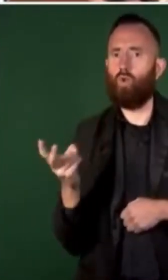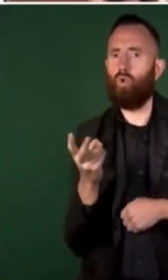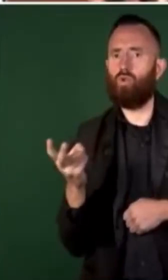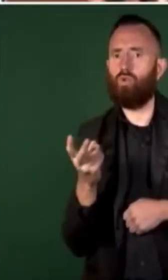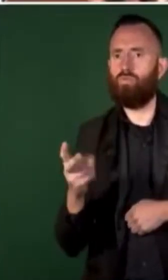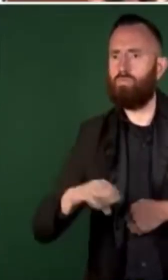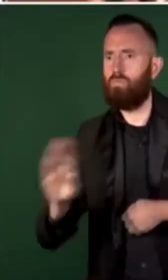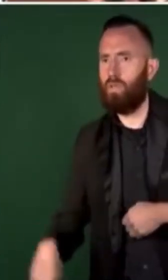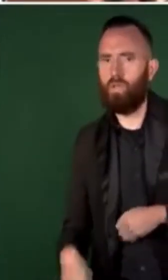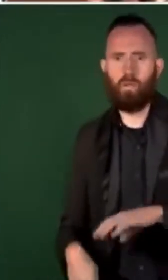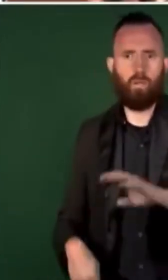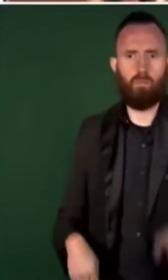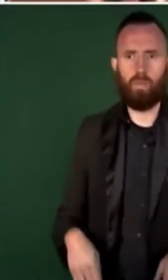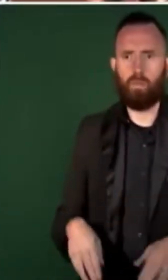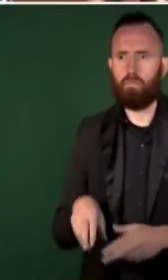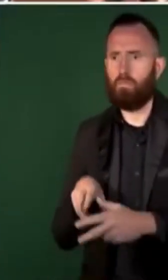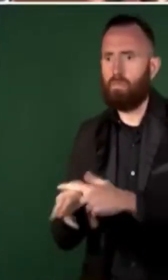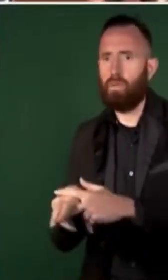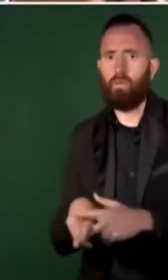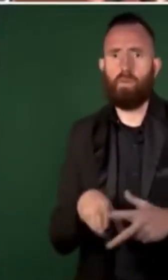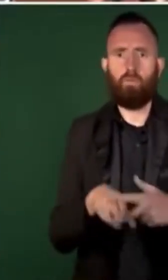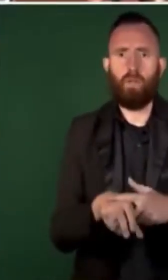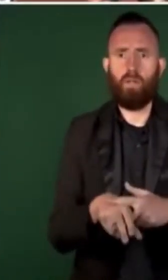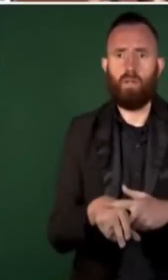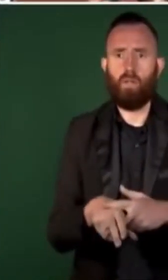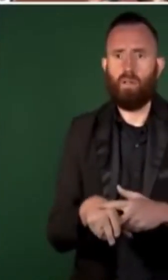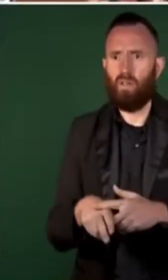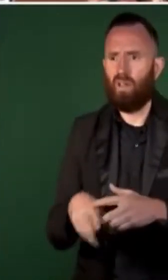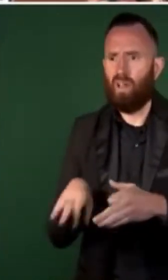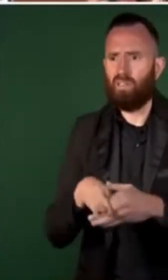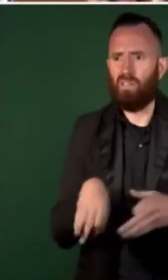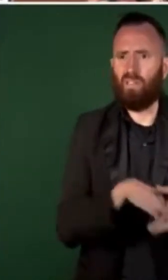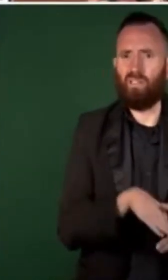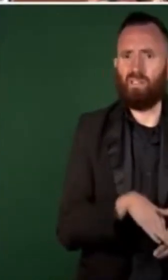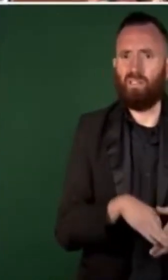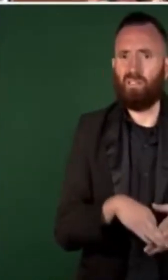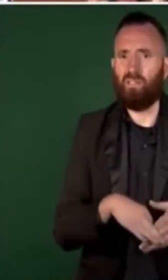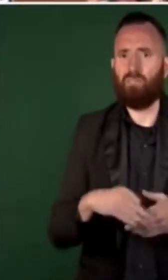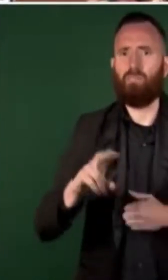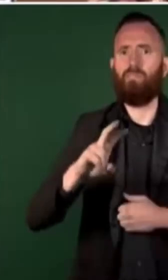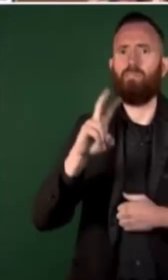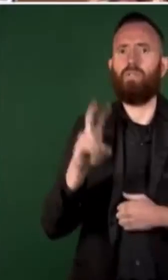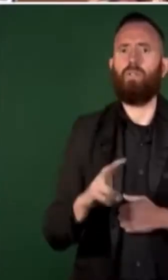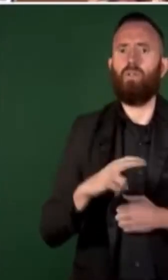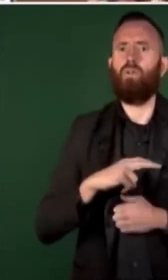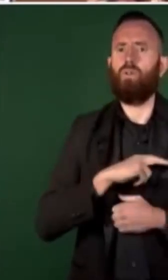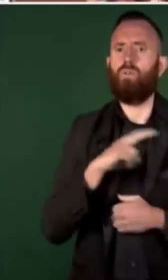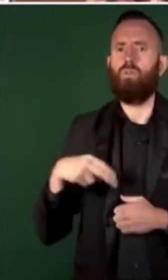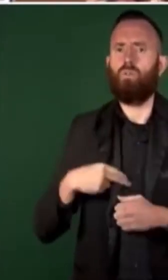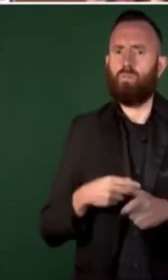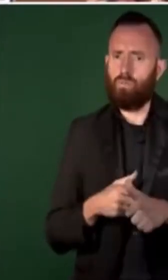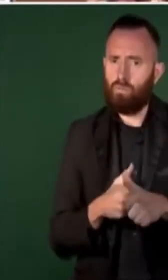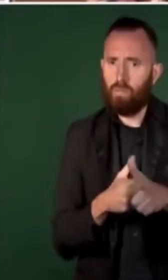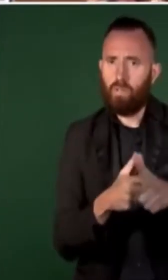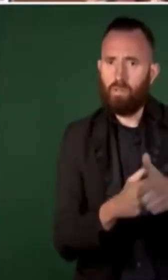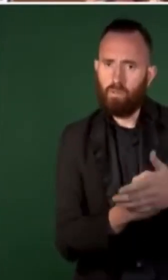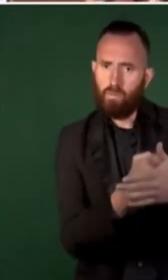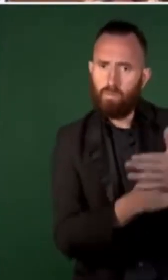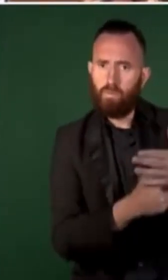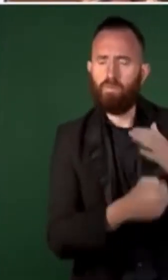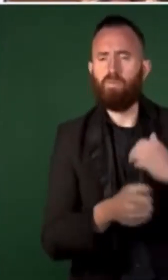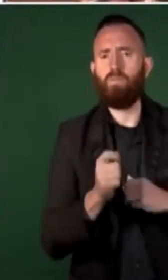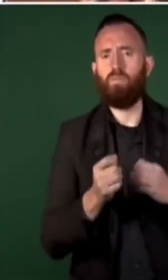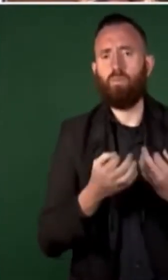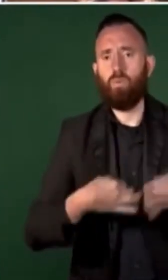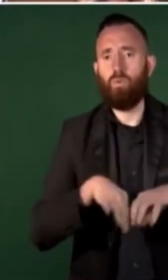exigir justicia, porque no se mata la verdad matando periodistas. Expreso los nombres de los